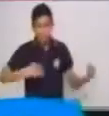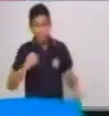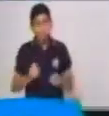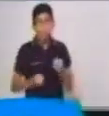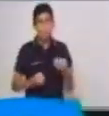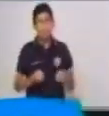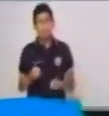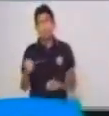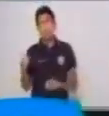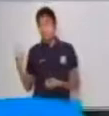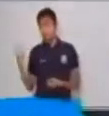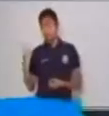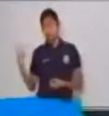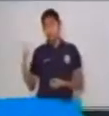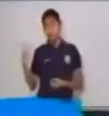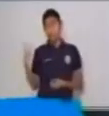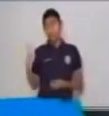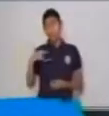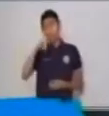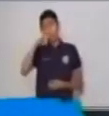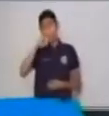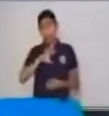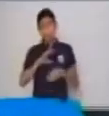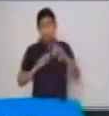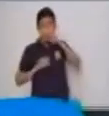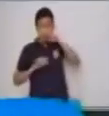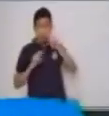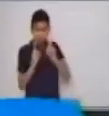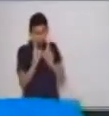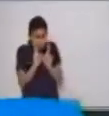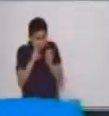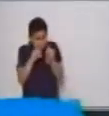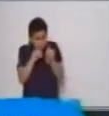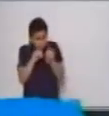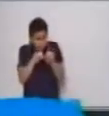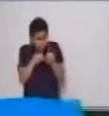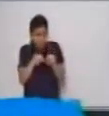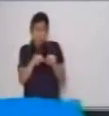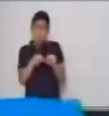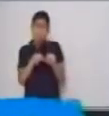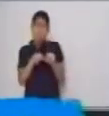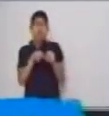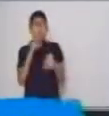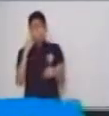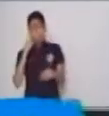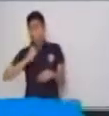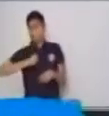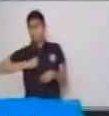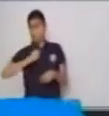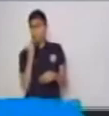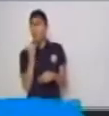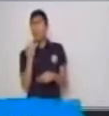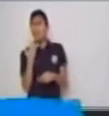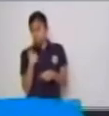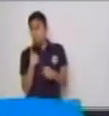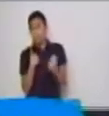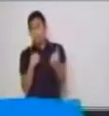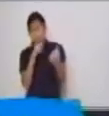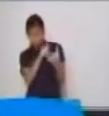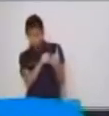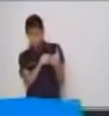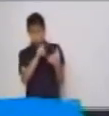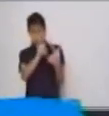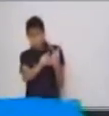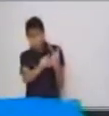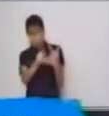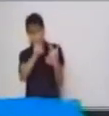Muy contentos, estaban comiendo y ellos empezaron a contar. Uno,